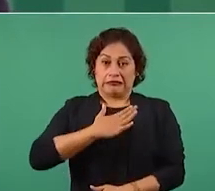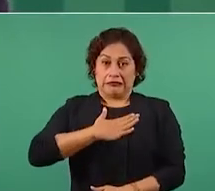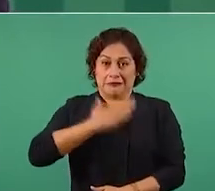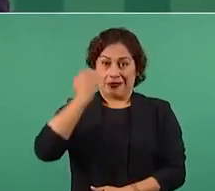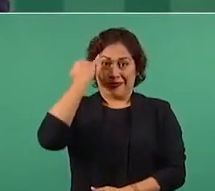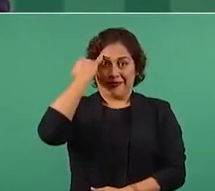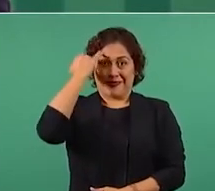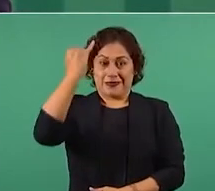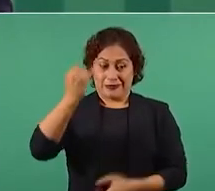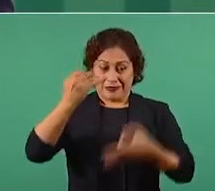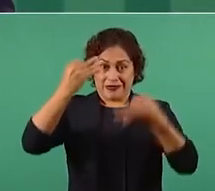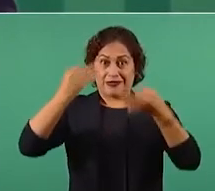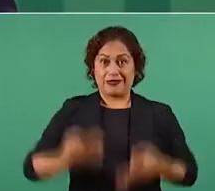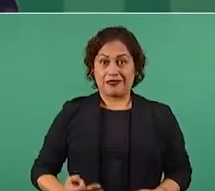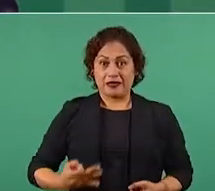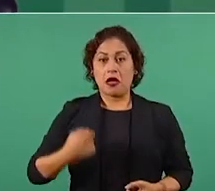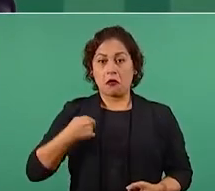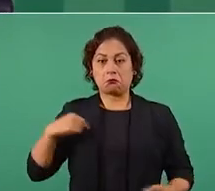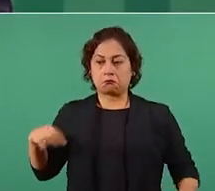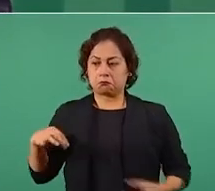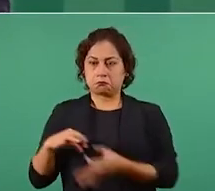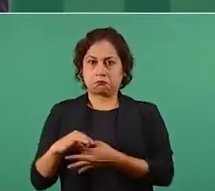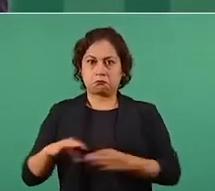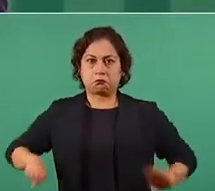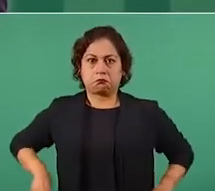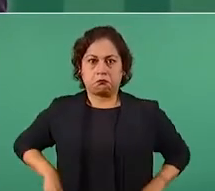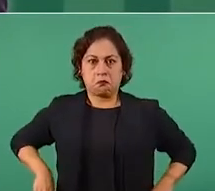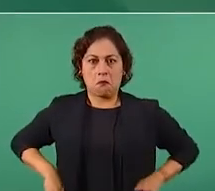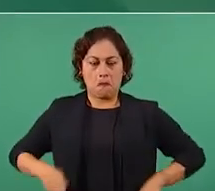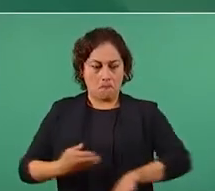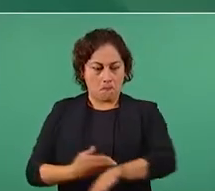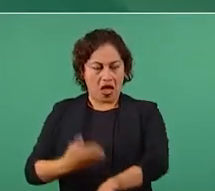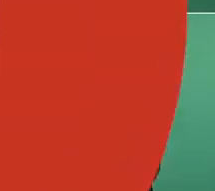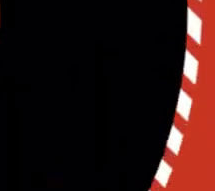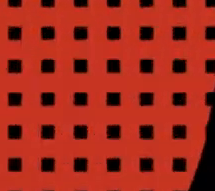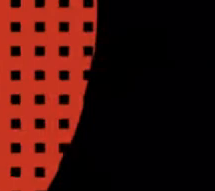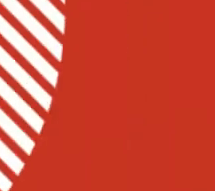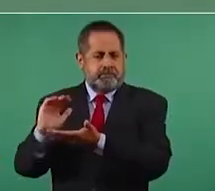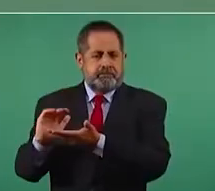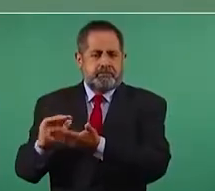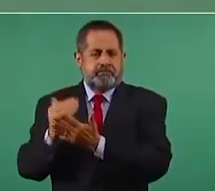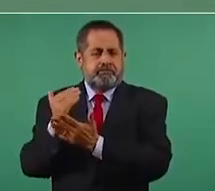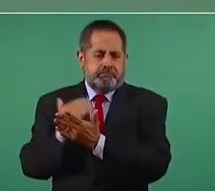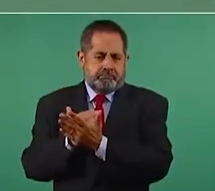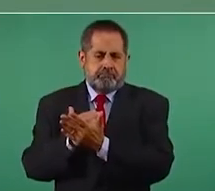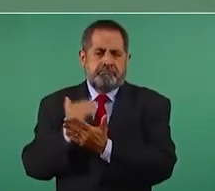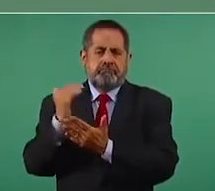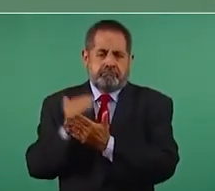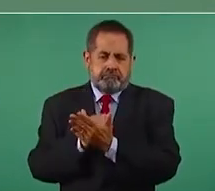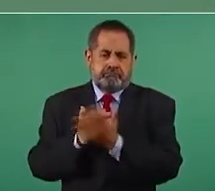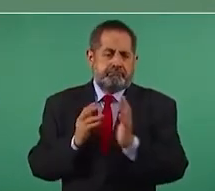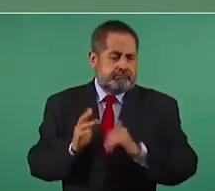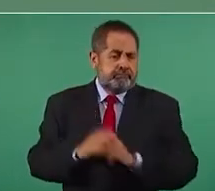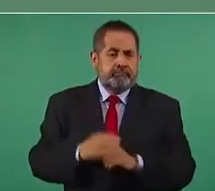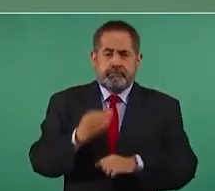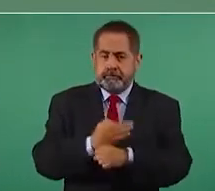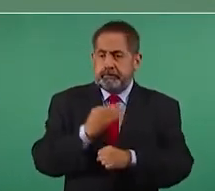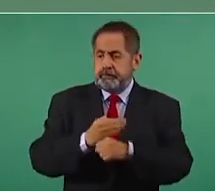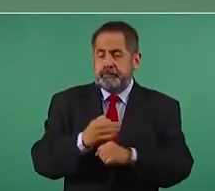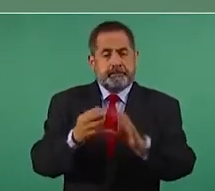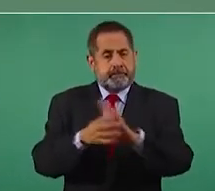maderista, soy partidario del sufragio efectivo y de la no reelección. Aquí hemos estado